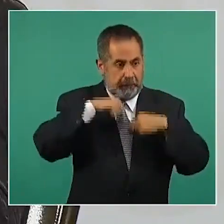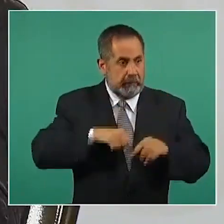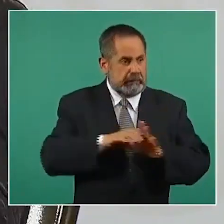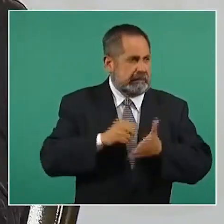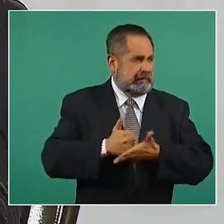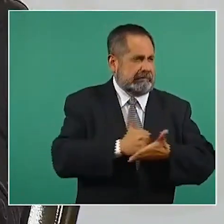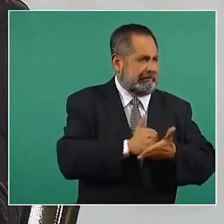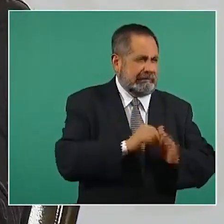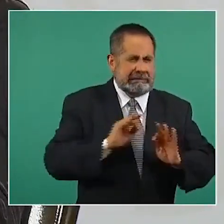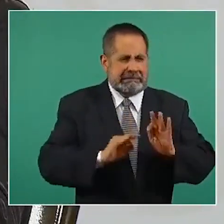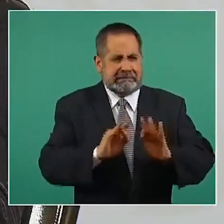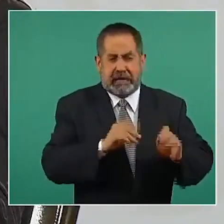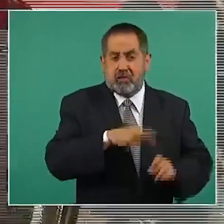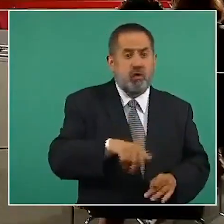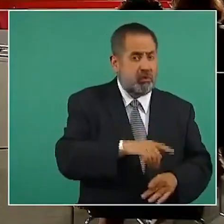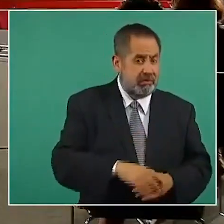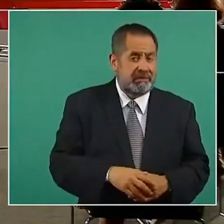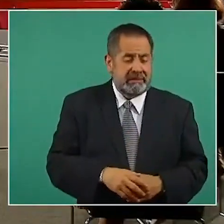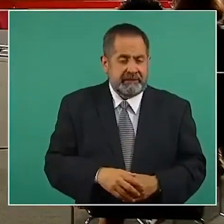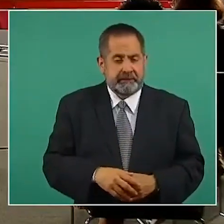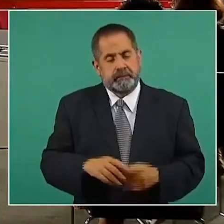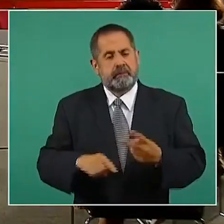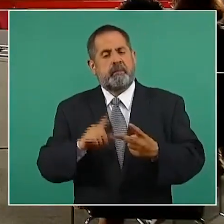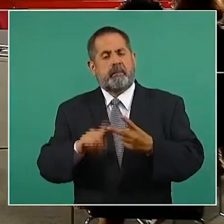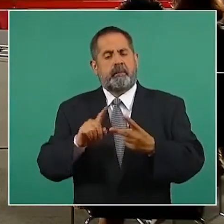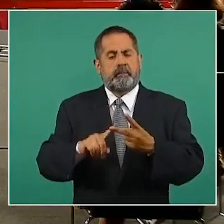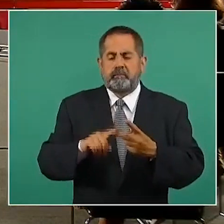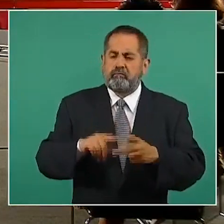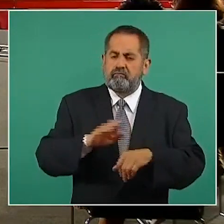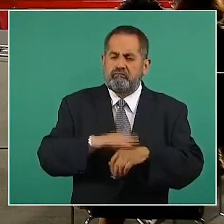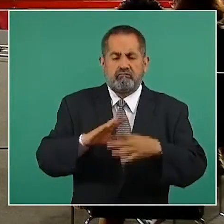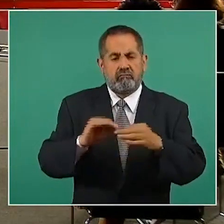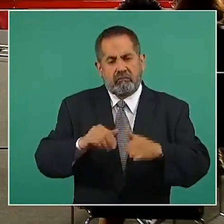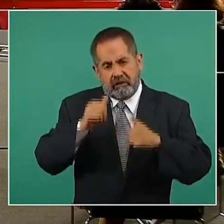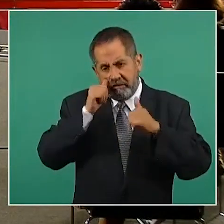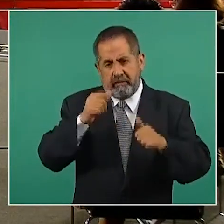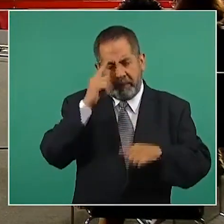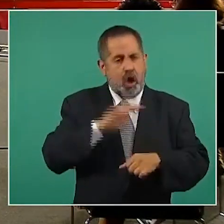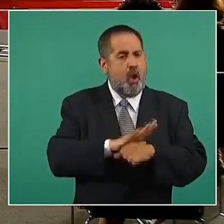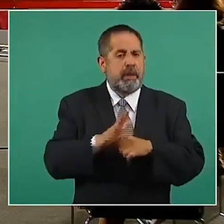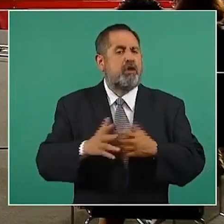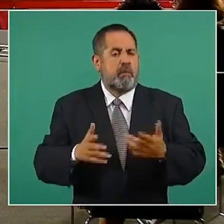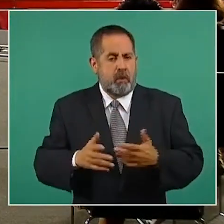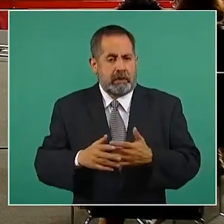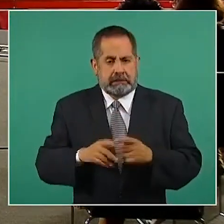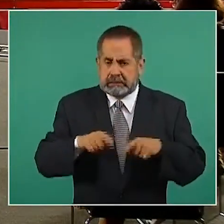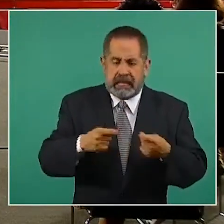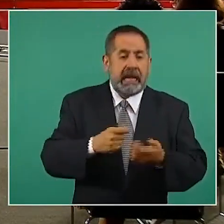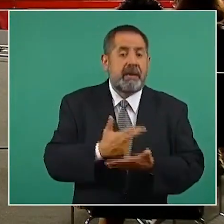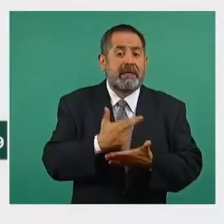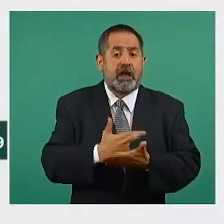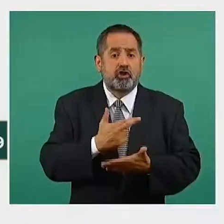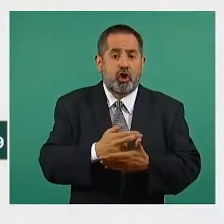intubados. El segundo punto con respecto a la atención al COVID es la atención y la